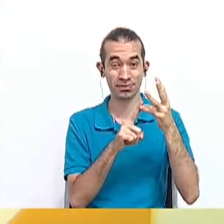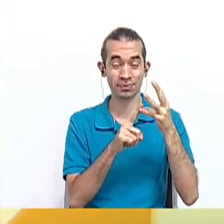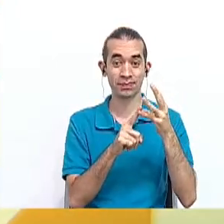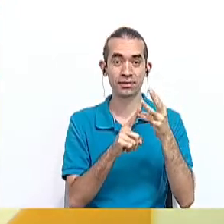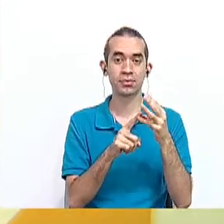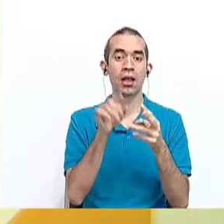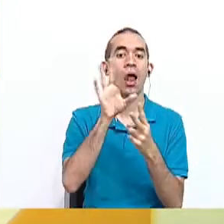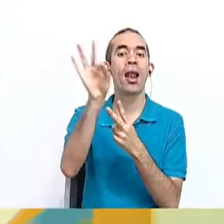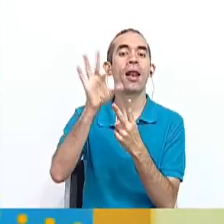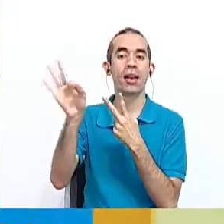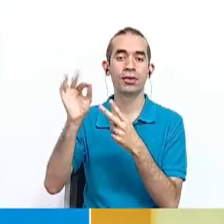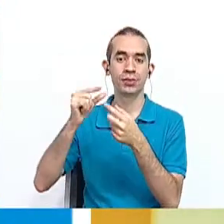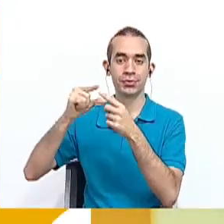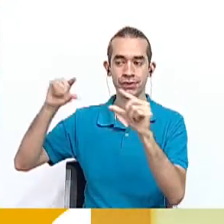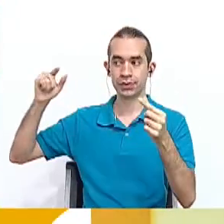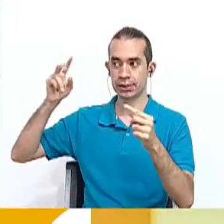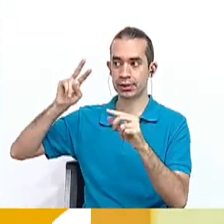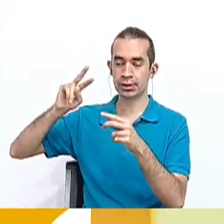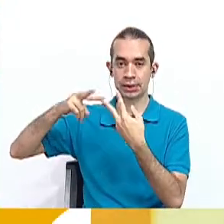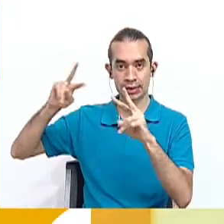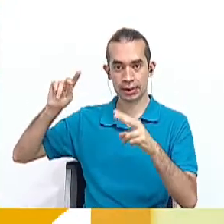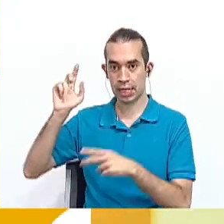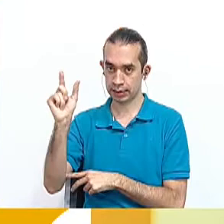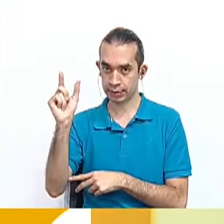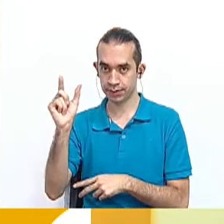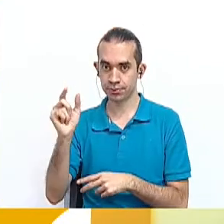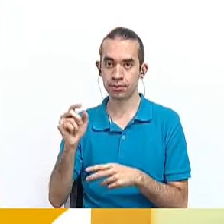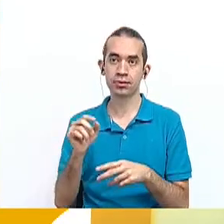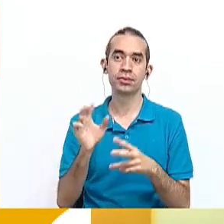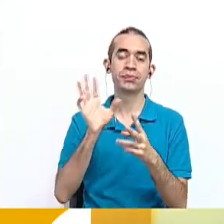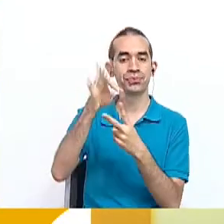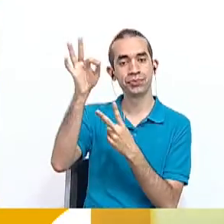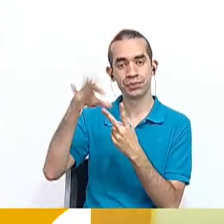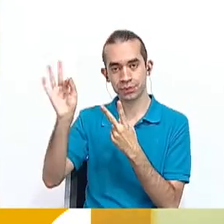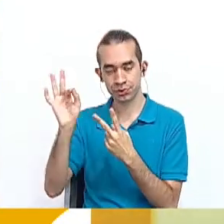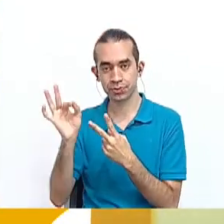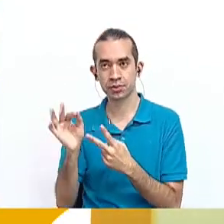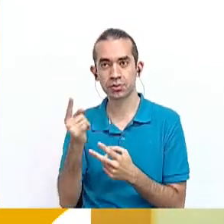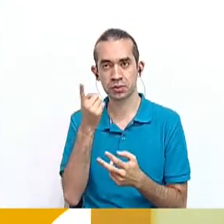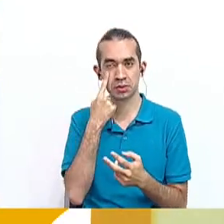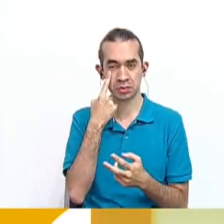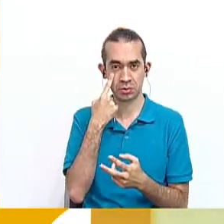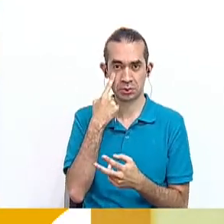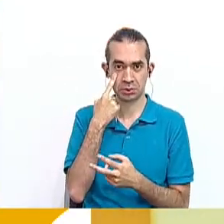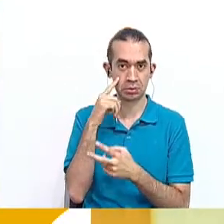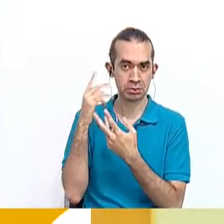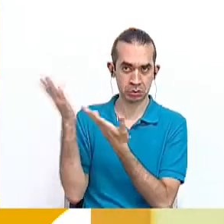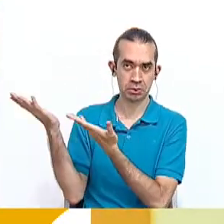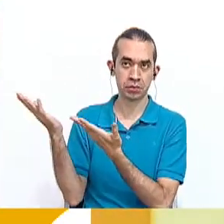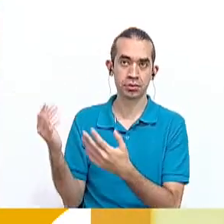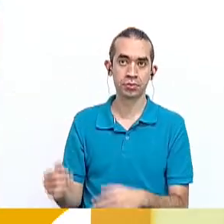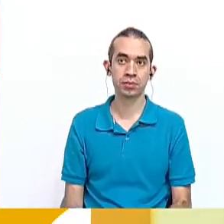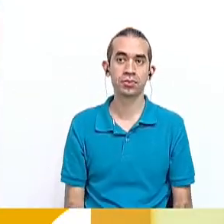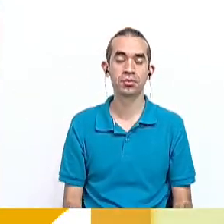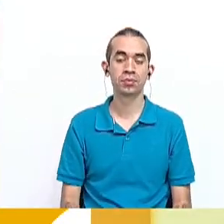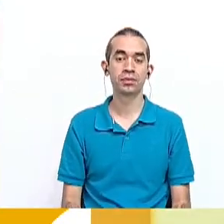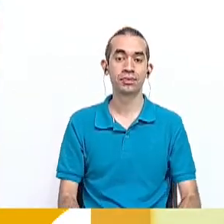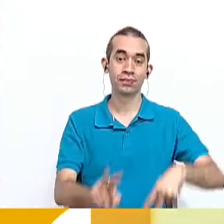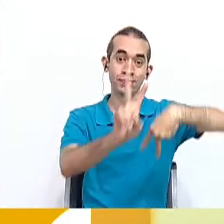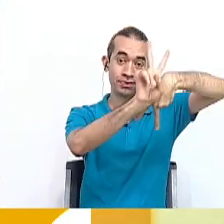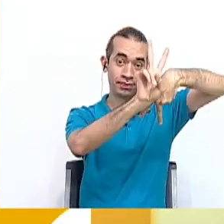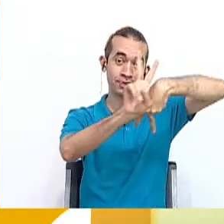las formas alternativas de un gen. Por eso ustedes van a ver en esta imagen que se va a presentar dos